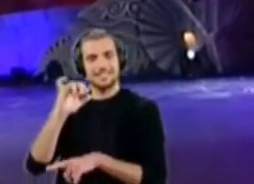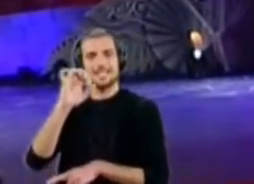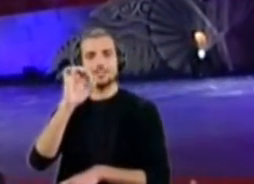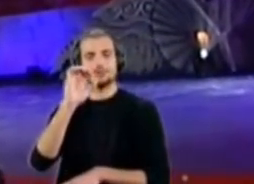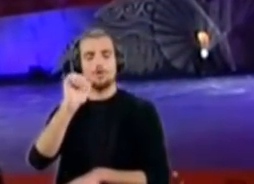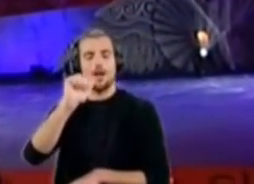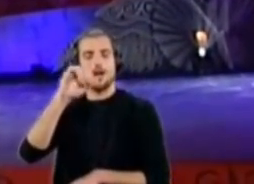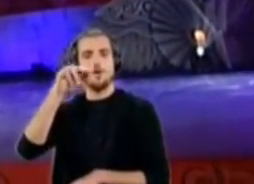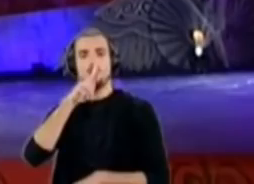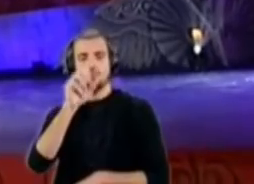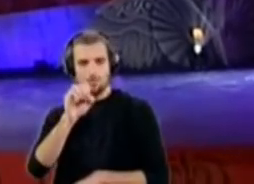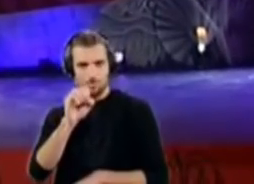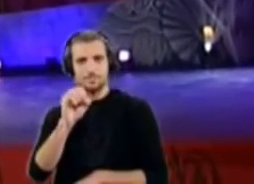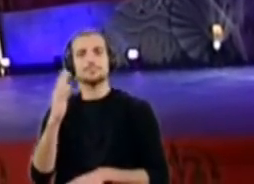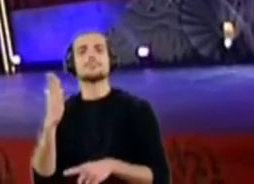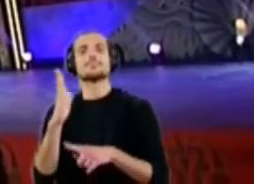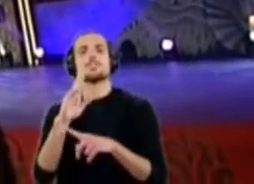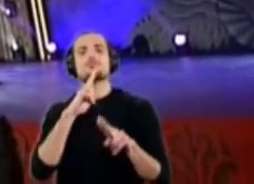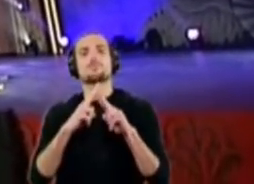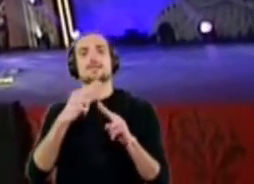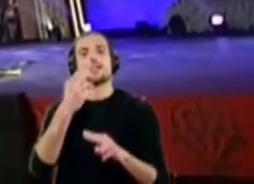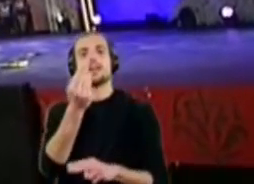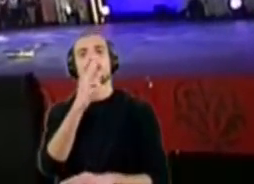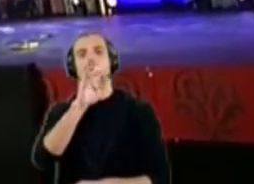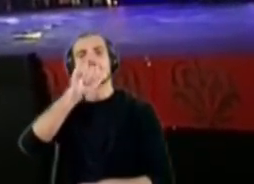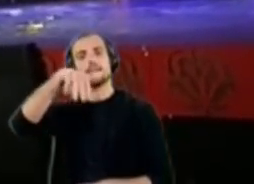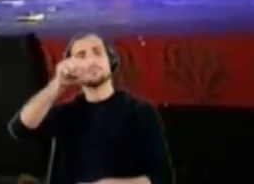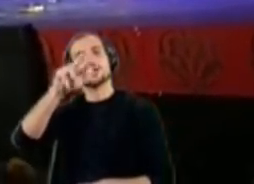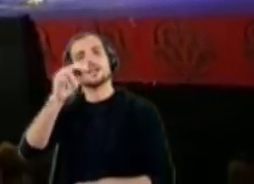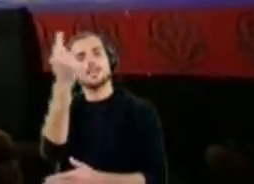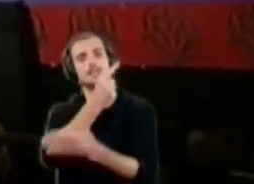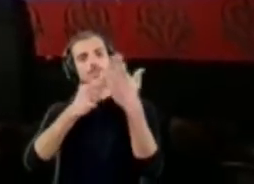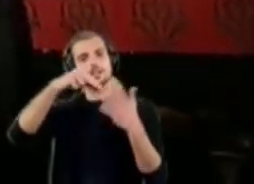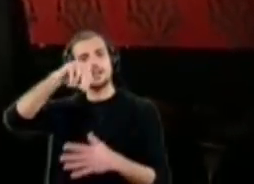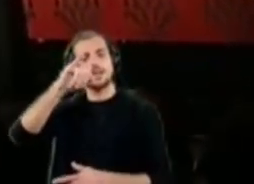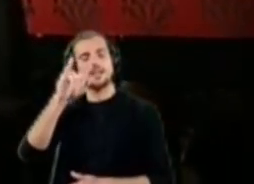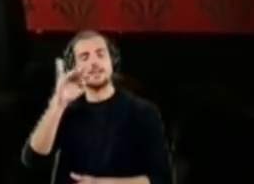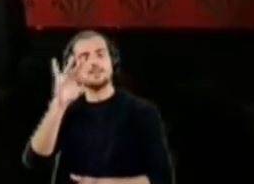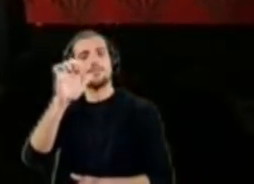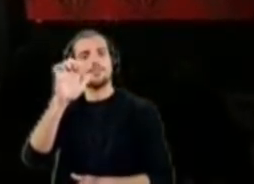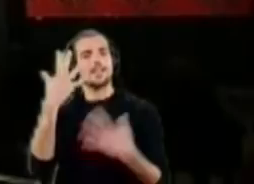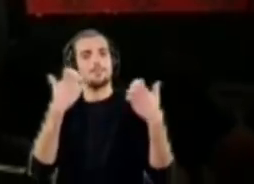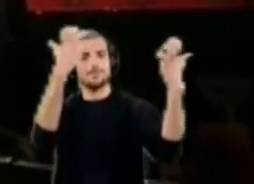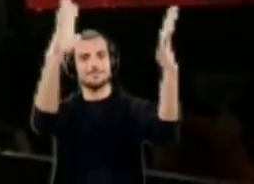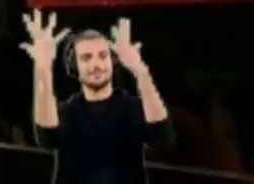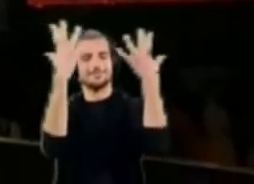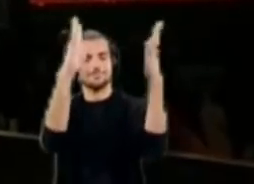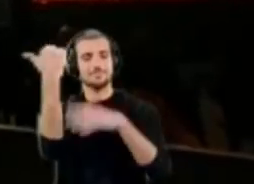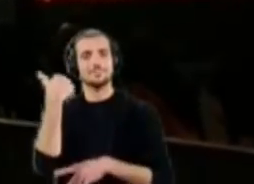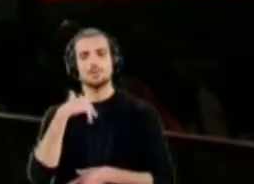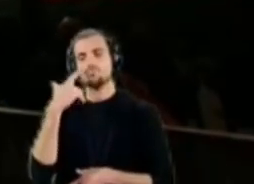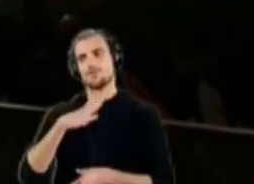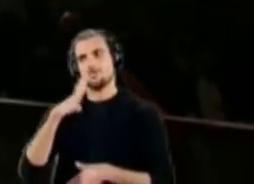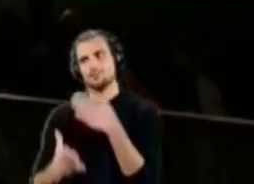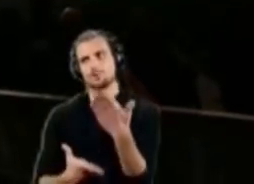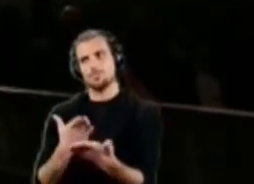con esta fantasía de quimera, diseño de Naife Romero, despidiéndose de su público. Yo pediría